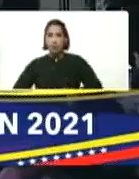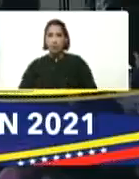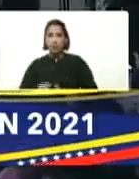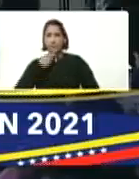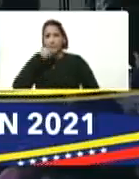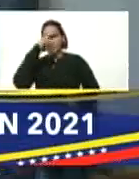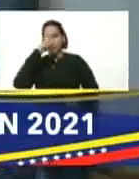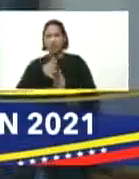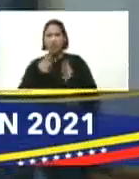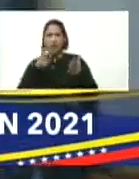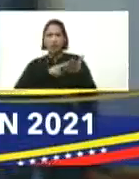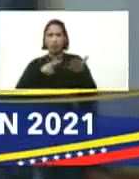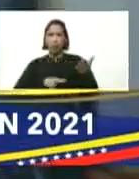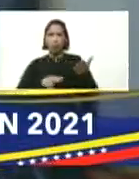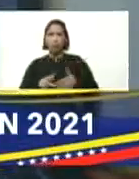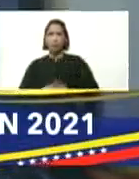fue